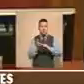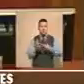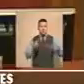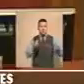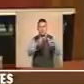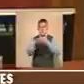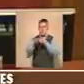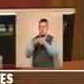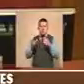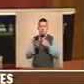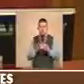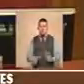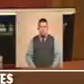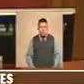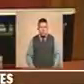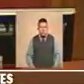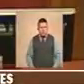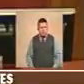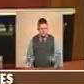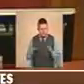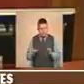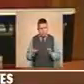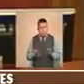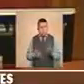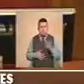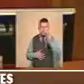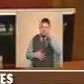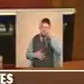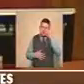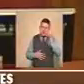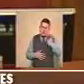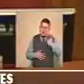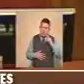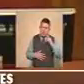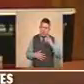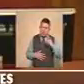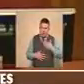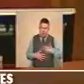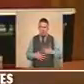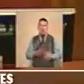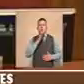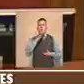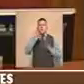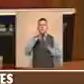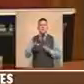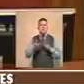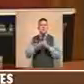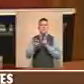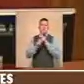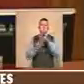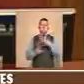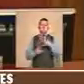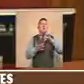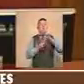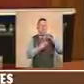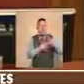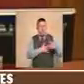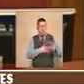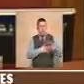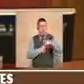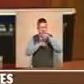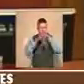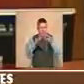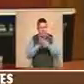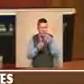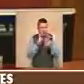colectiva es una forma de sanar las heridas, así lo dijo quien representó a las víctimas. Entonces esto se